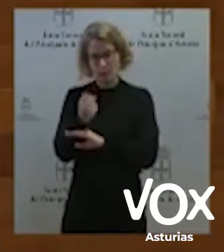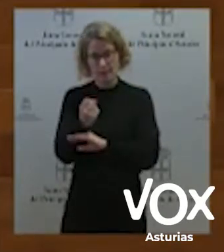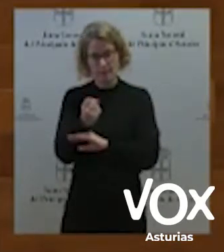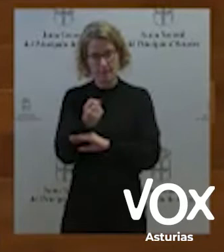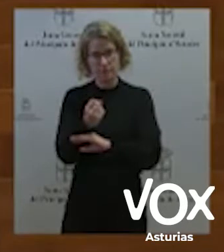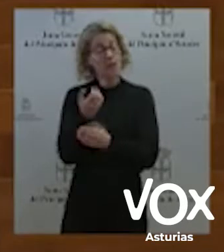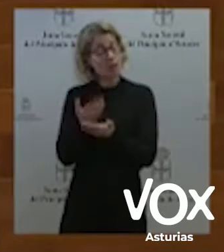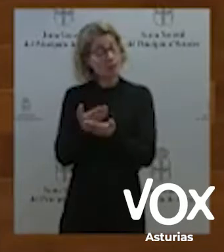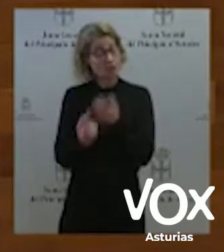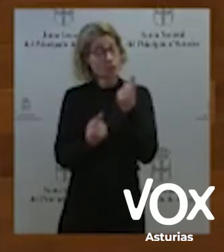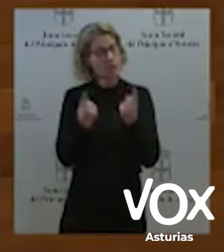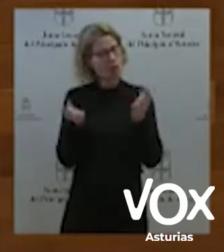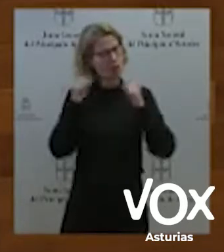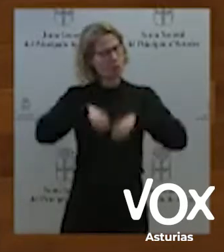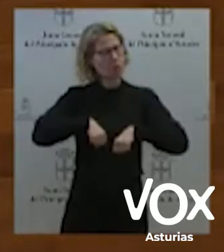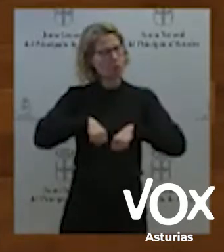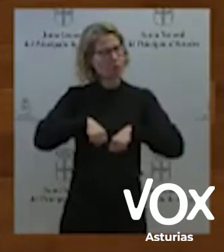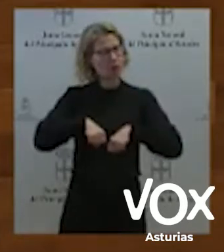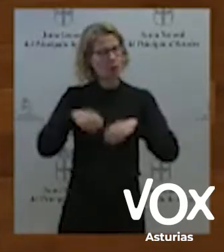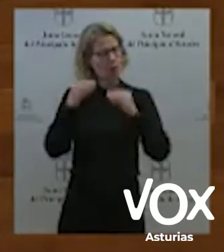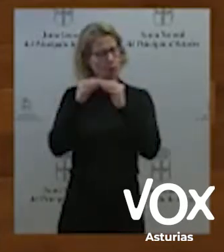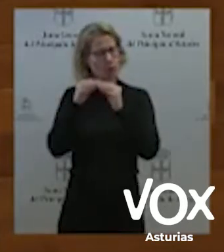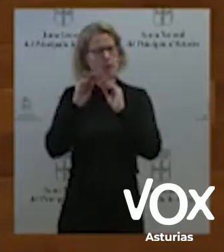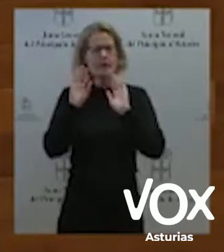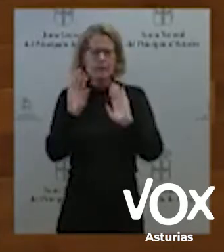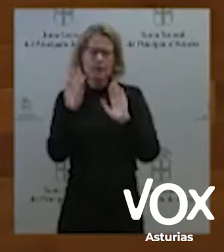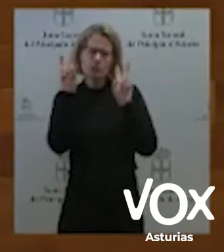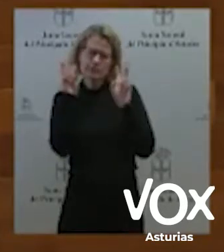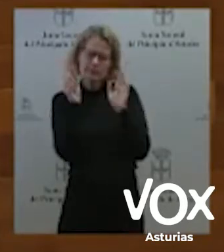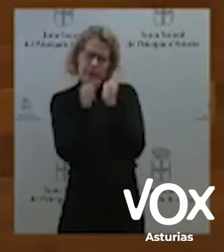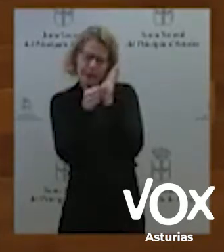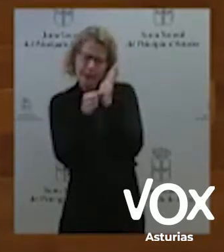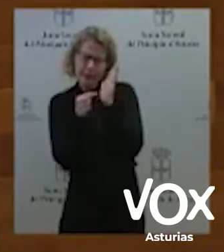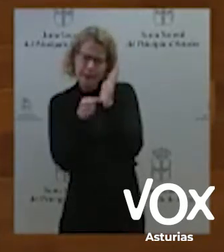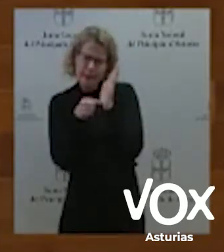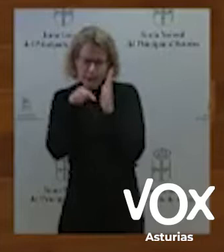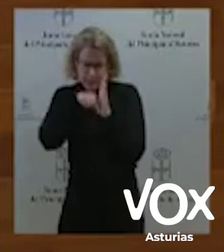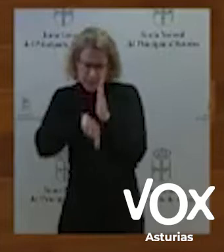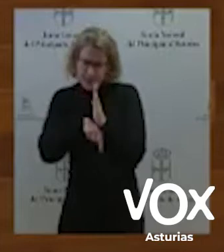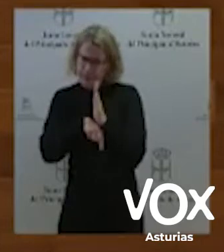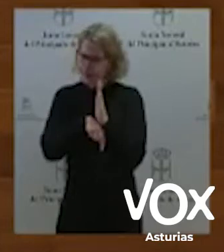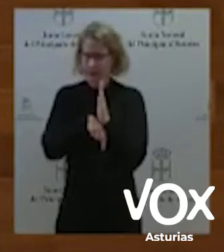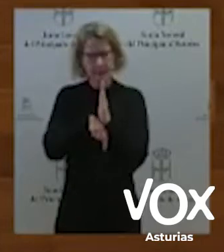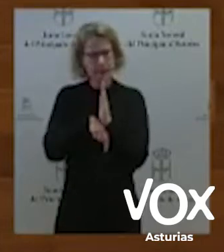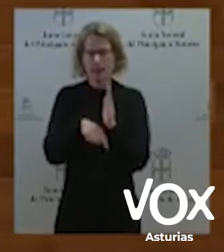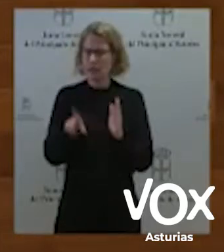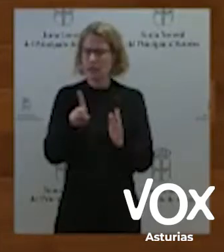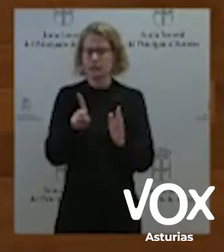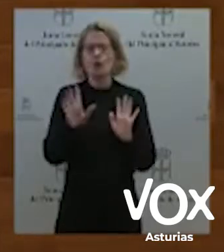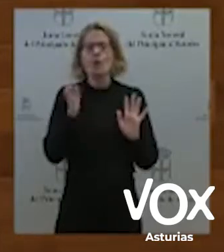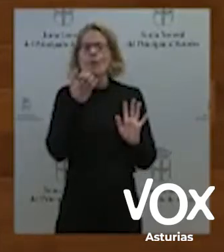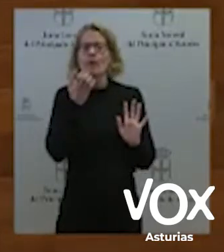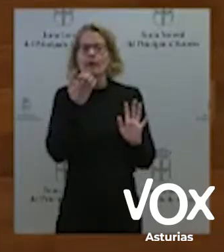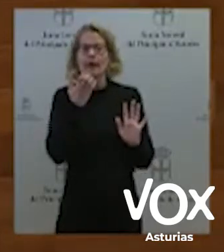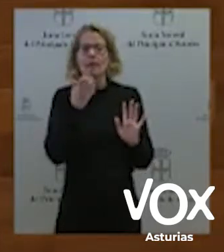grupo pretende incluir en la mayoría de ellas, engrosar la de ya por sí compleja y extensa legislatura autonómica,